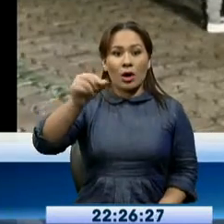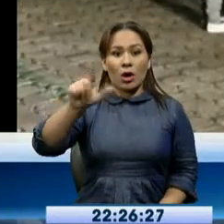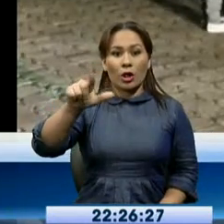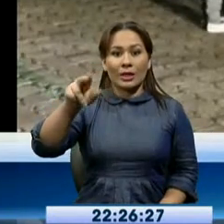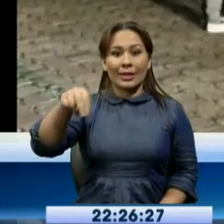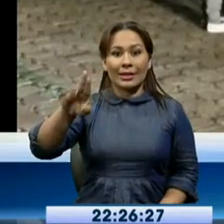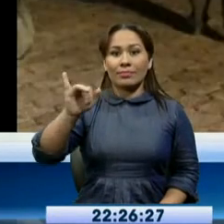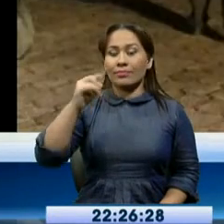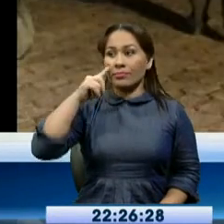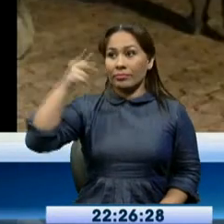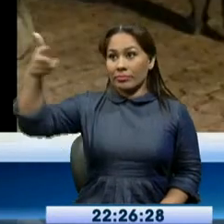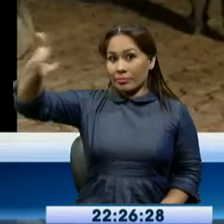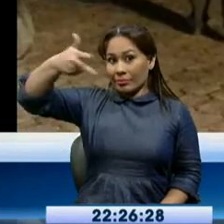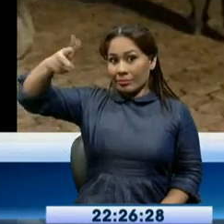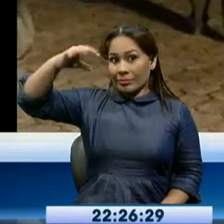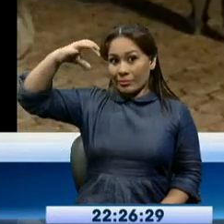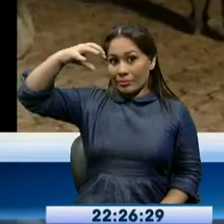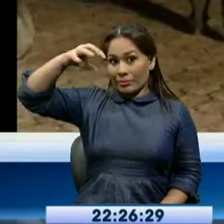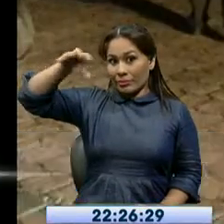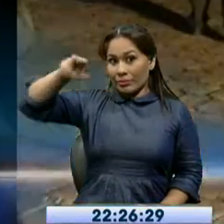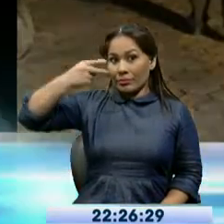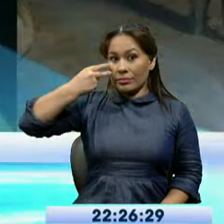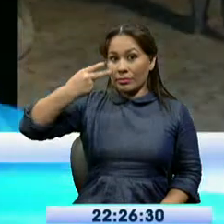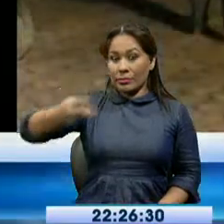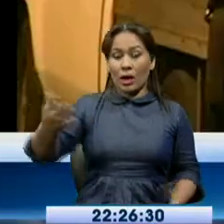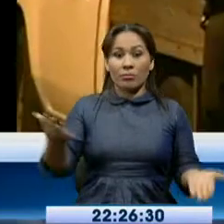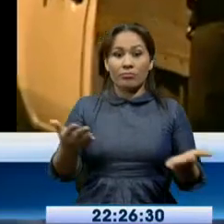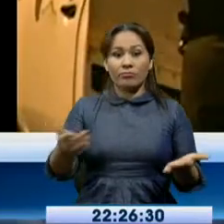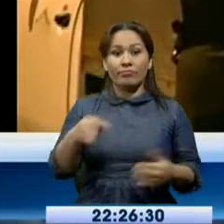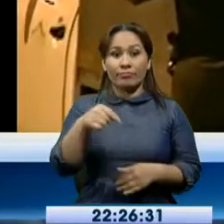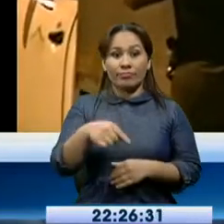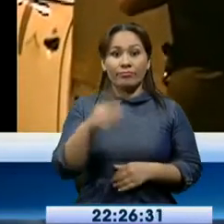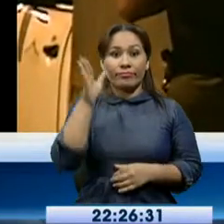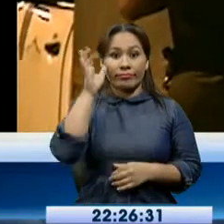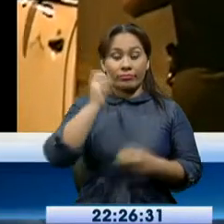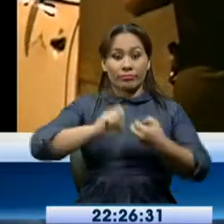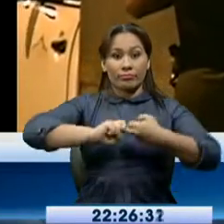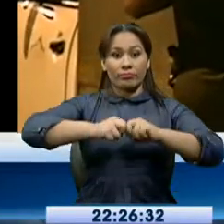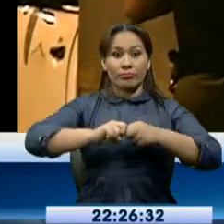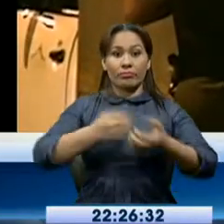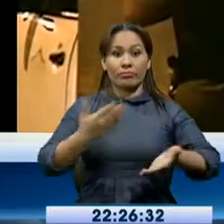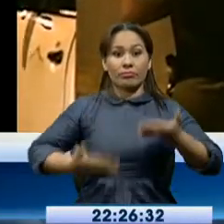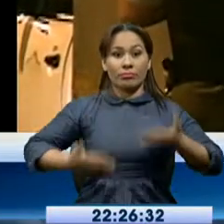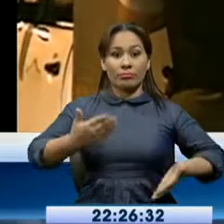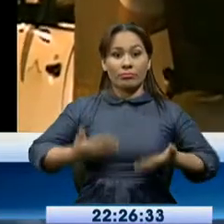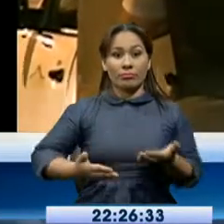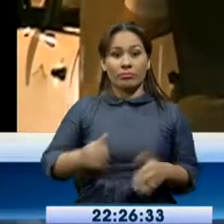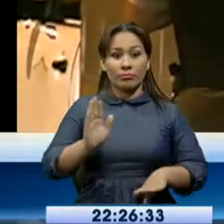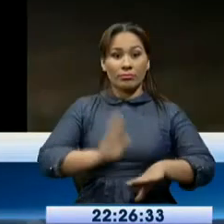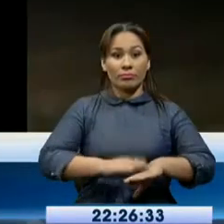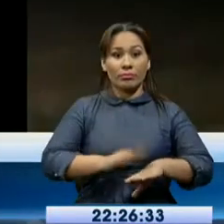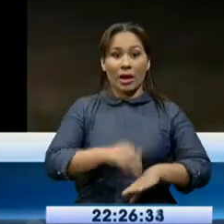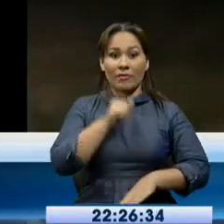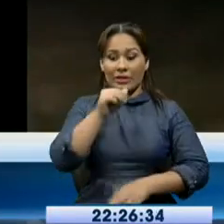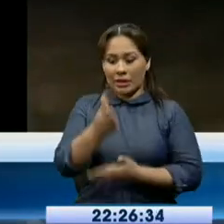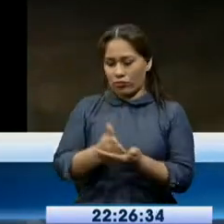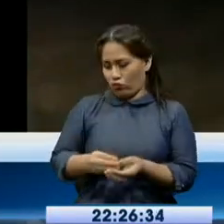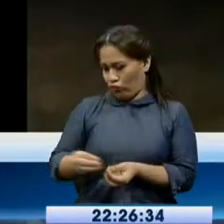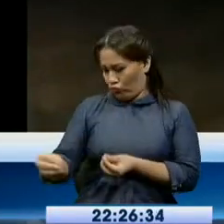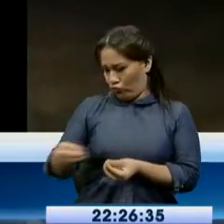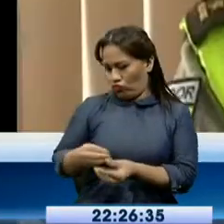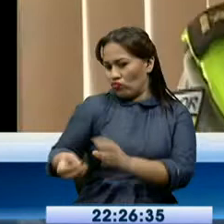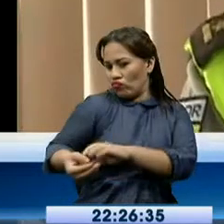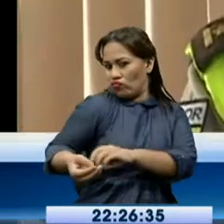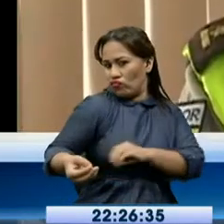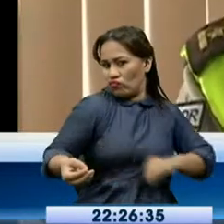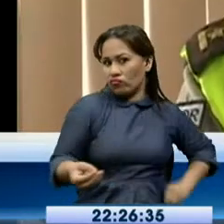para descifrar cómo sucedió el homicidio. No descartan que el problema posiblemente surgió por una mala repartición de las